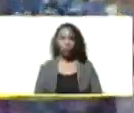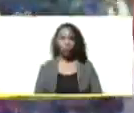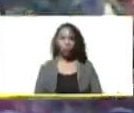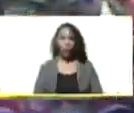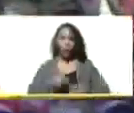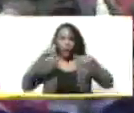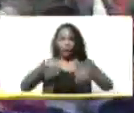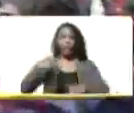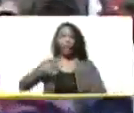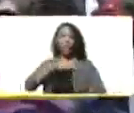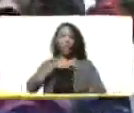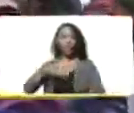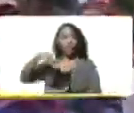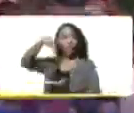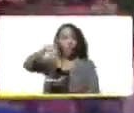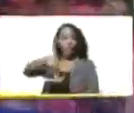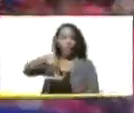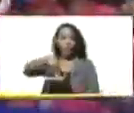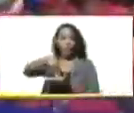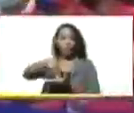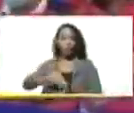Aquí estamos de pie